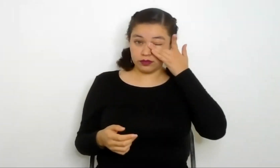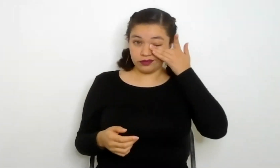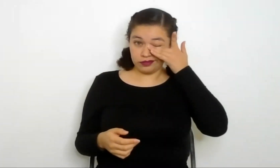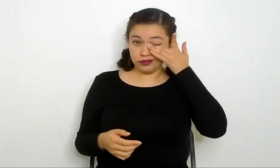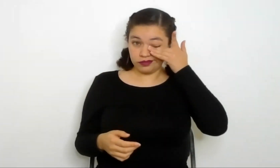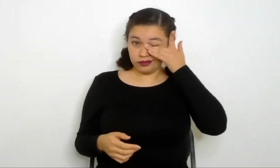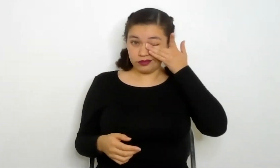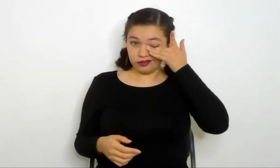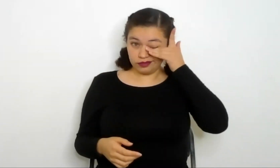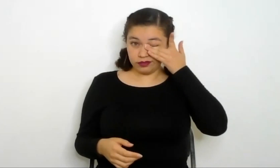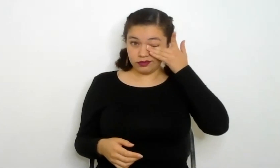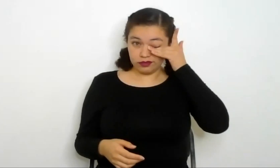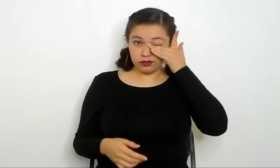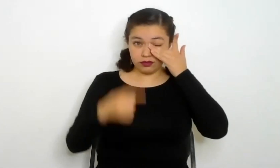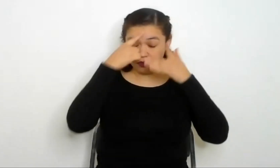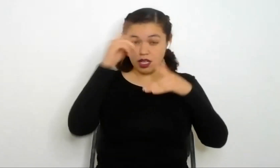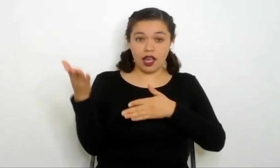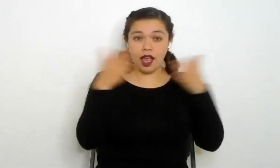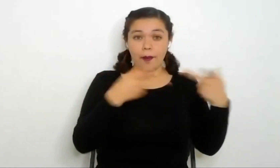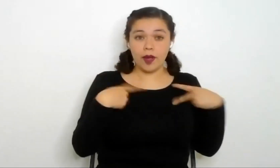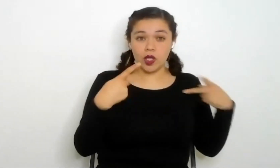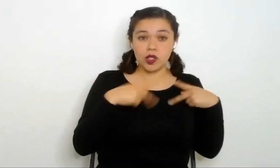recomendaría, para concluir.